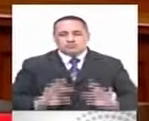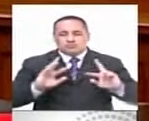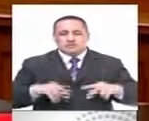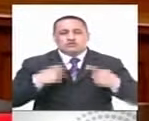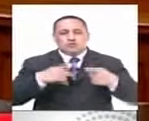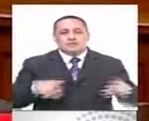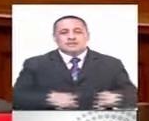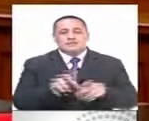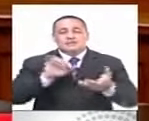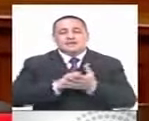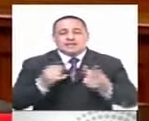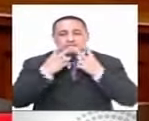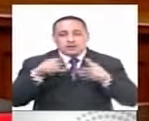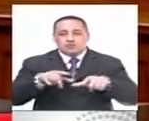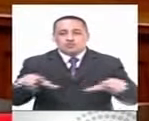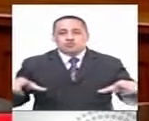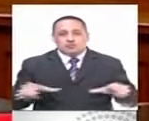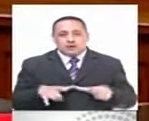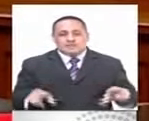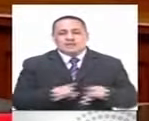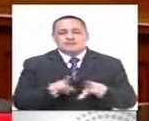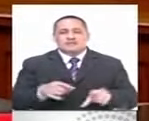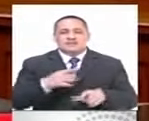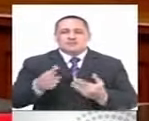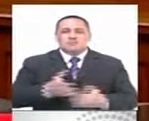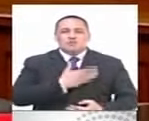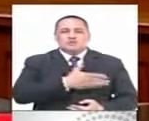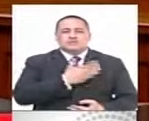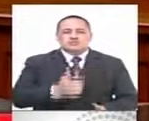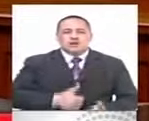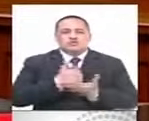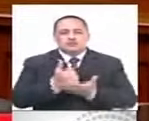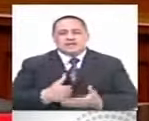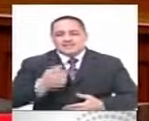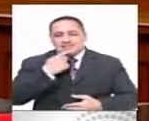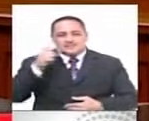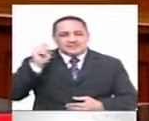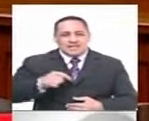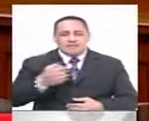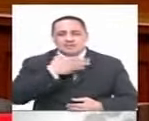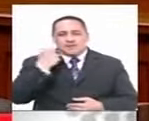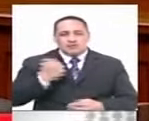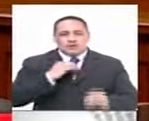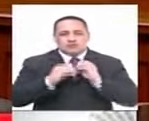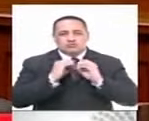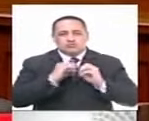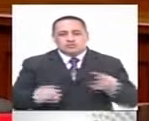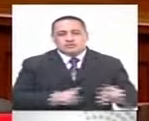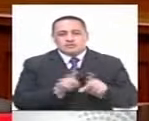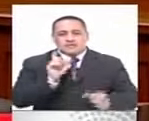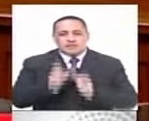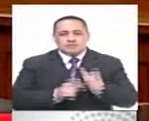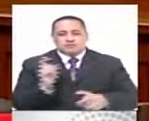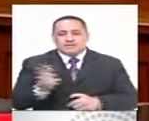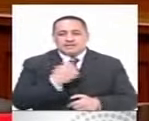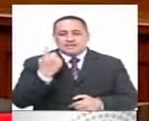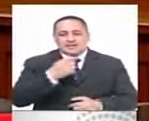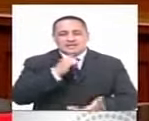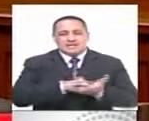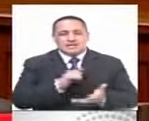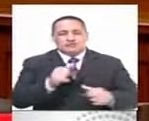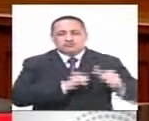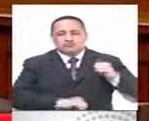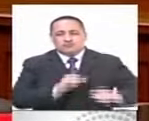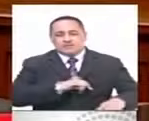intensas. En lugar del asistencialismo, debemos mejorar la resiliencia de las poblaciones vulnerables